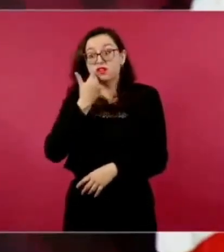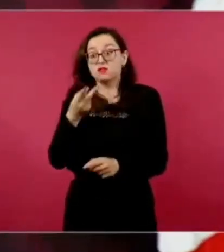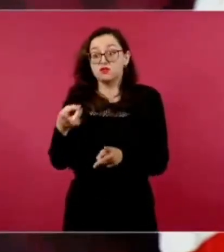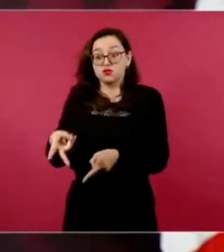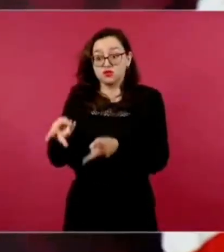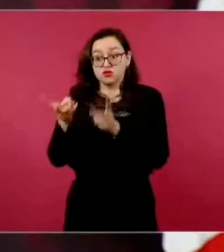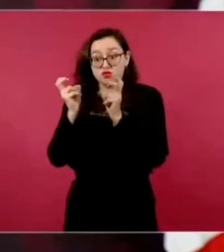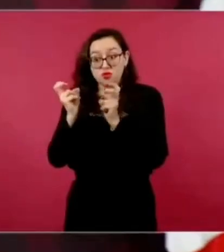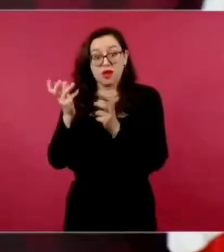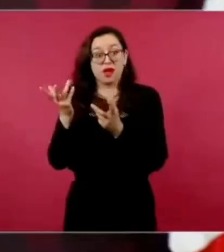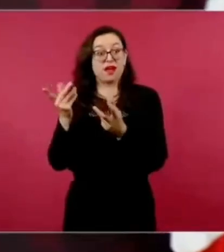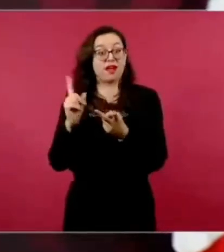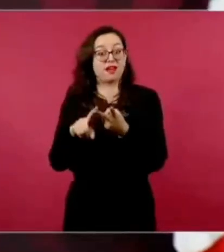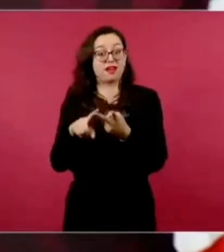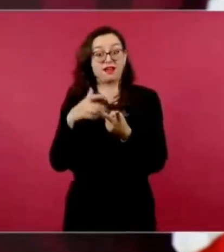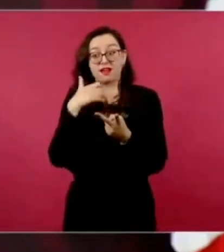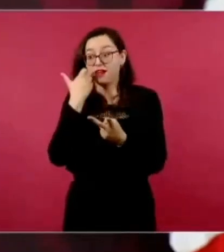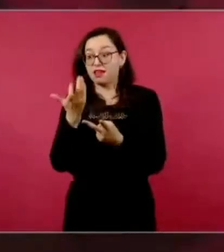para saquear,